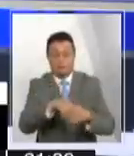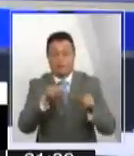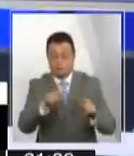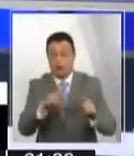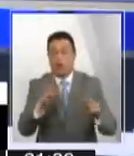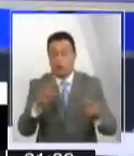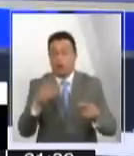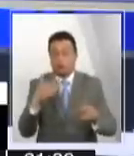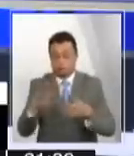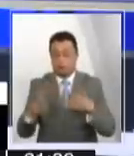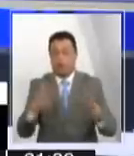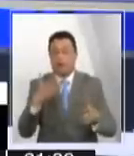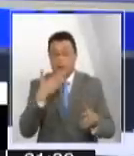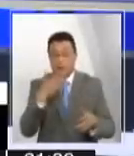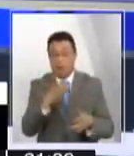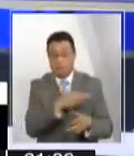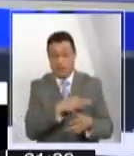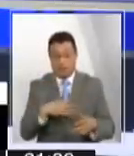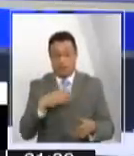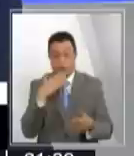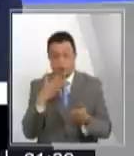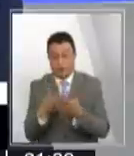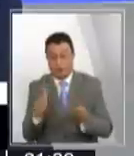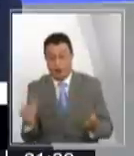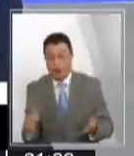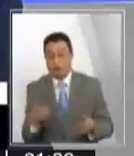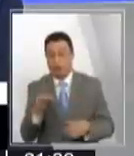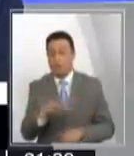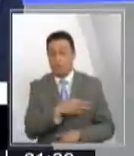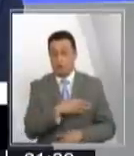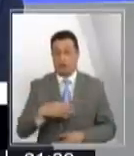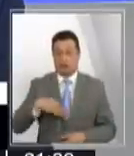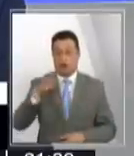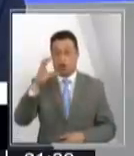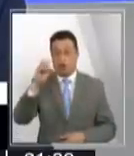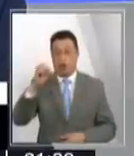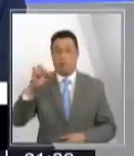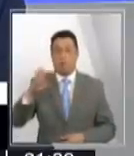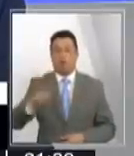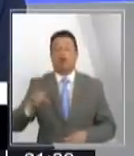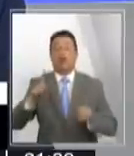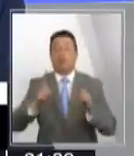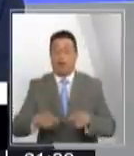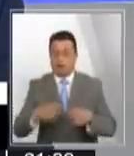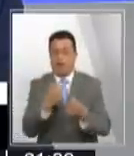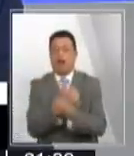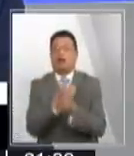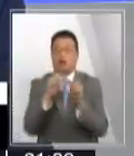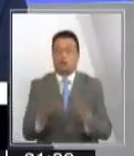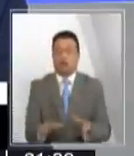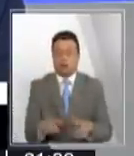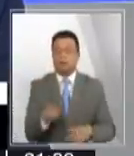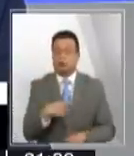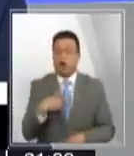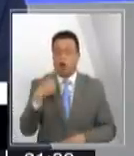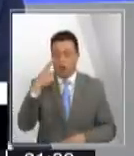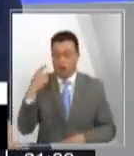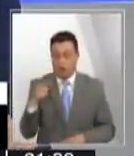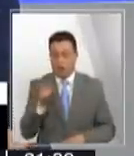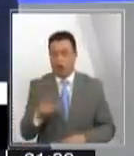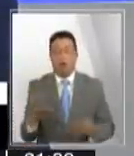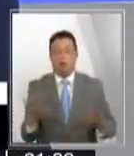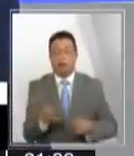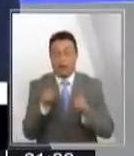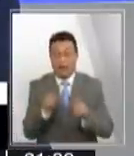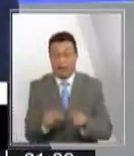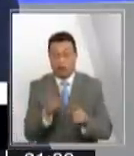también rodar la cabeza del propio ministro? Yo creo que el ministro Campos debe renunciar. Y creo que debe renunciar porque en esto, como en